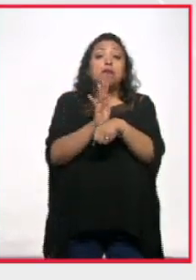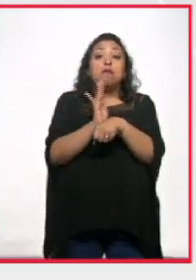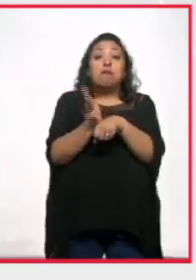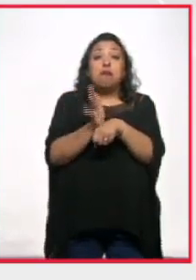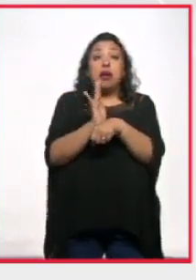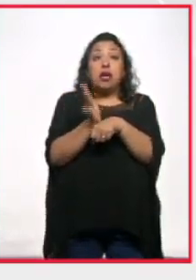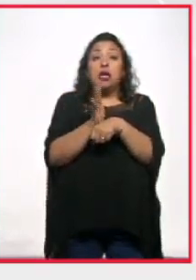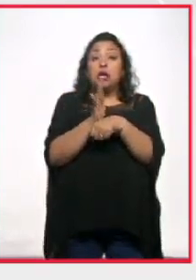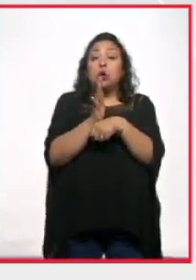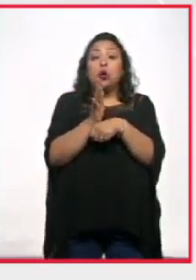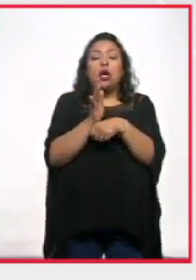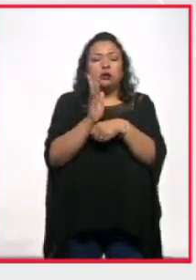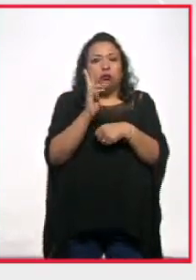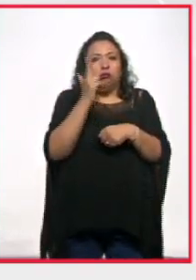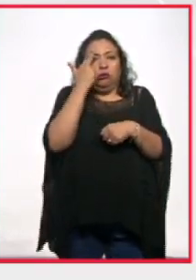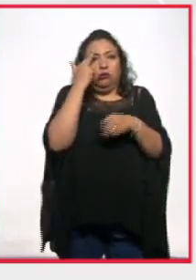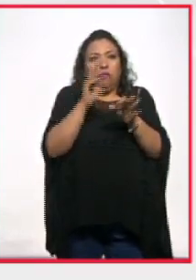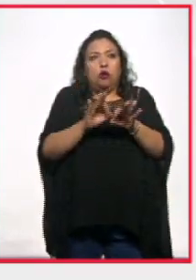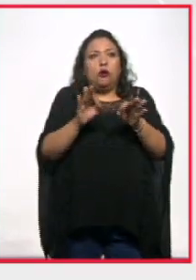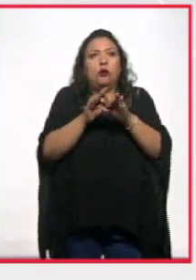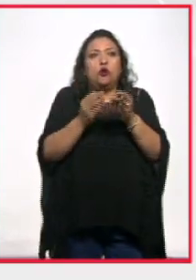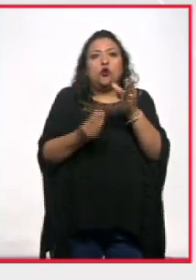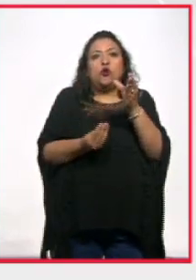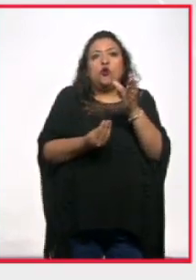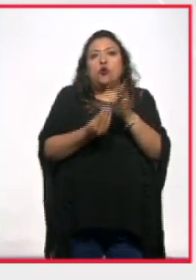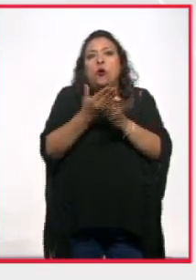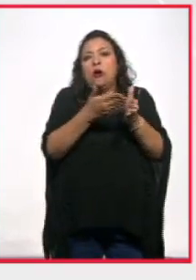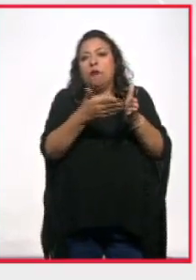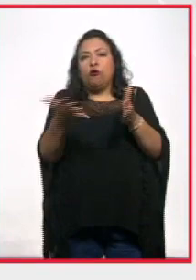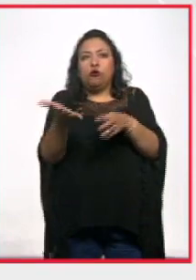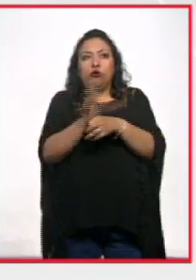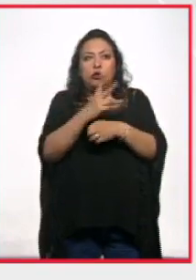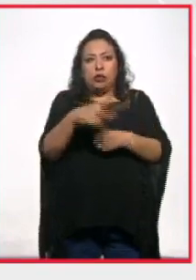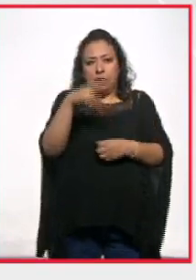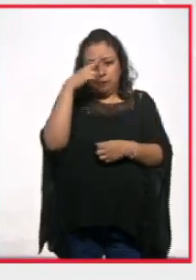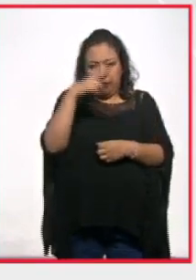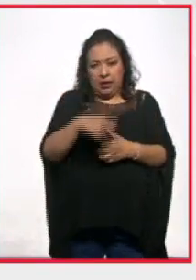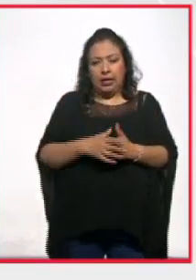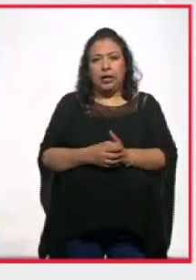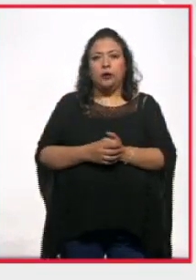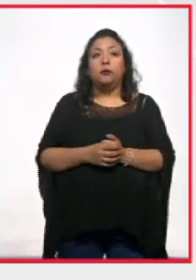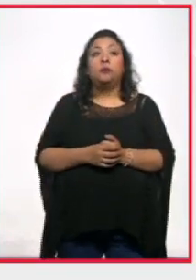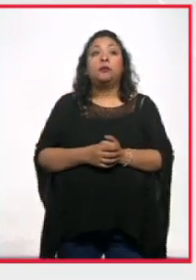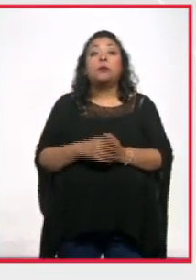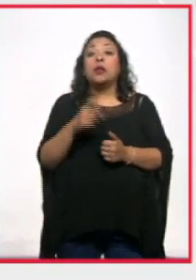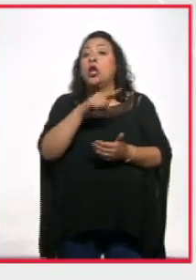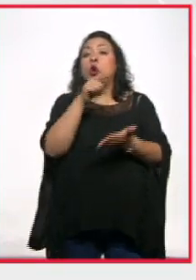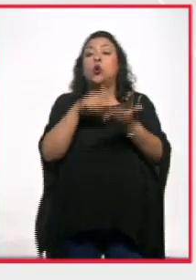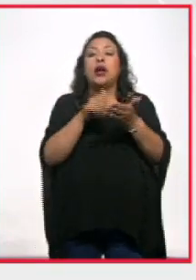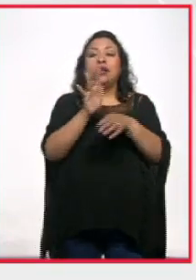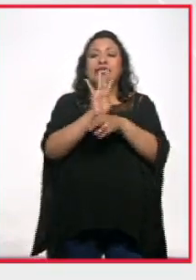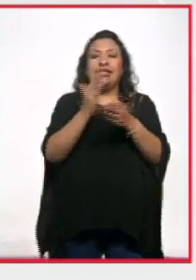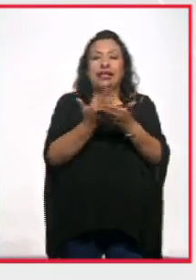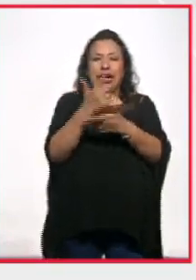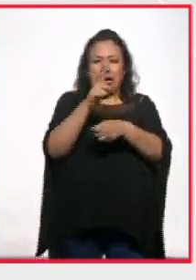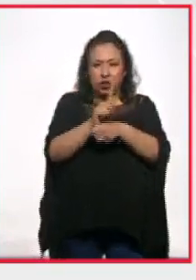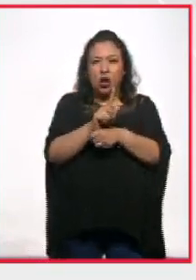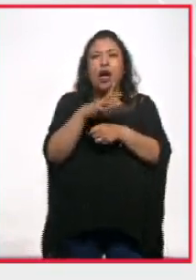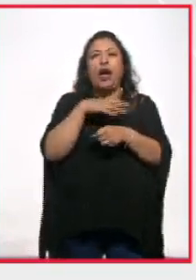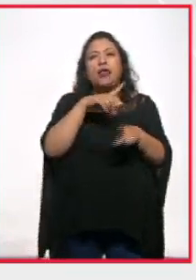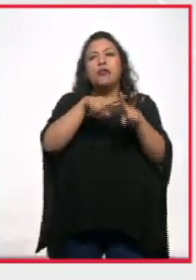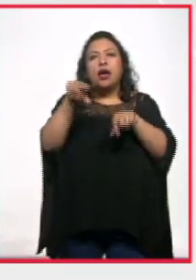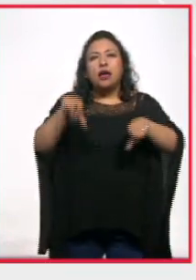películas muy emblemáticas de del nuevo cine mexicano. En la Cineteca Nacional se realizarán